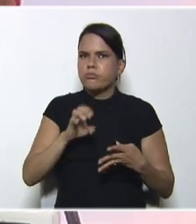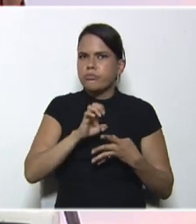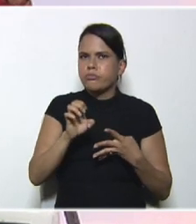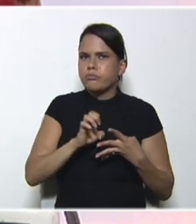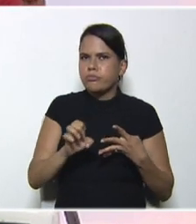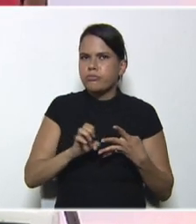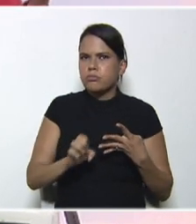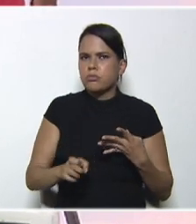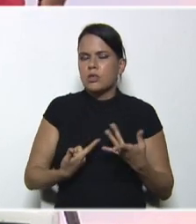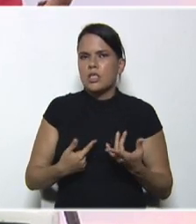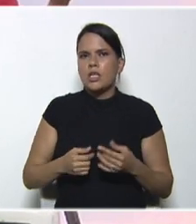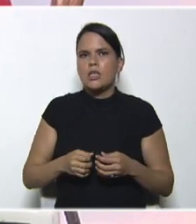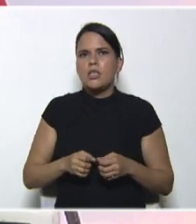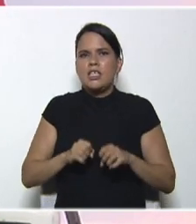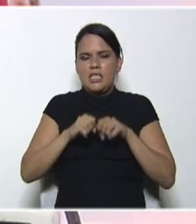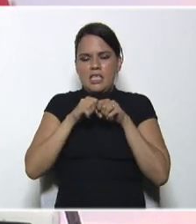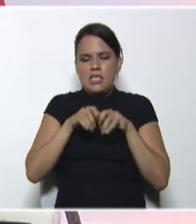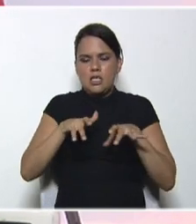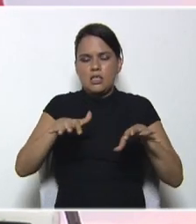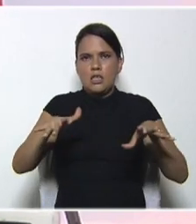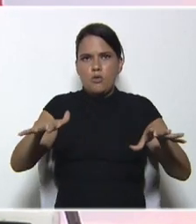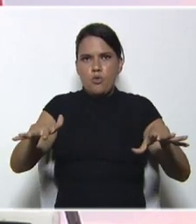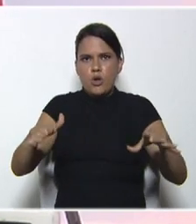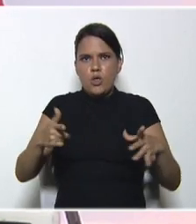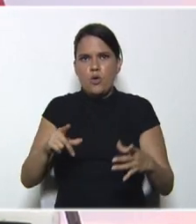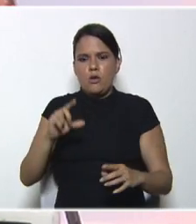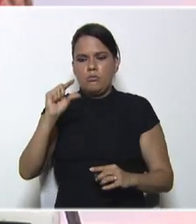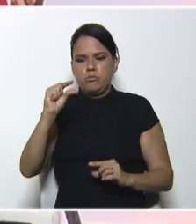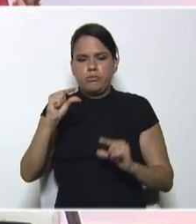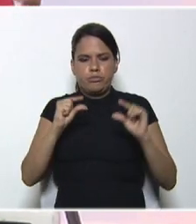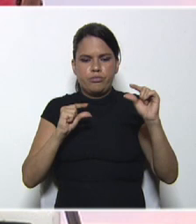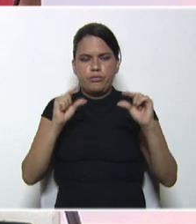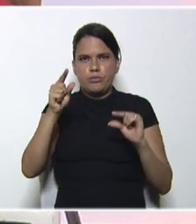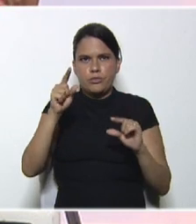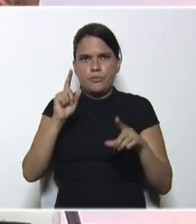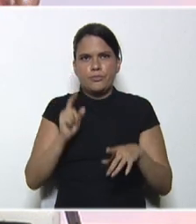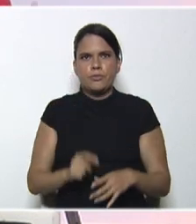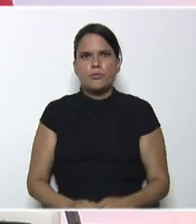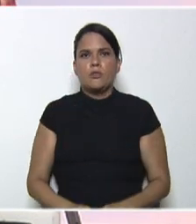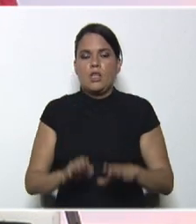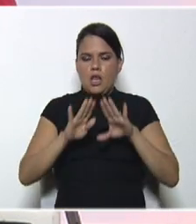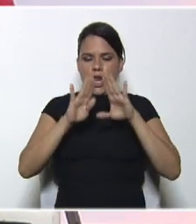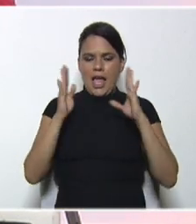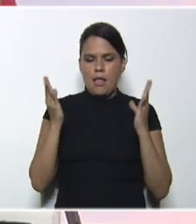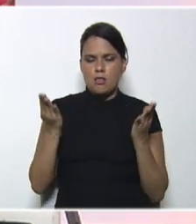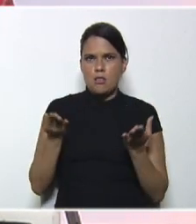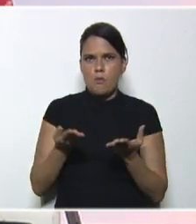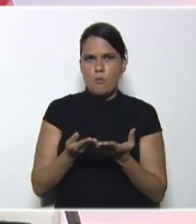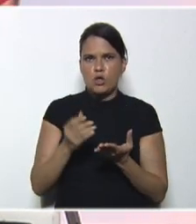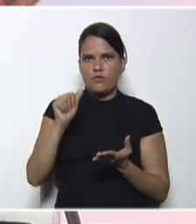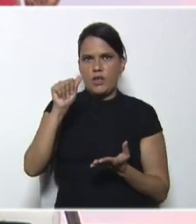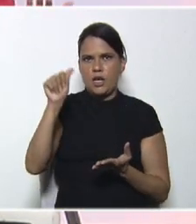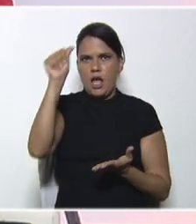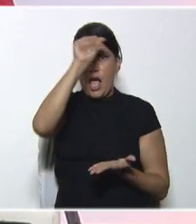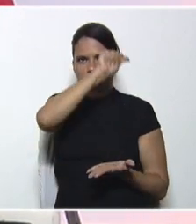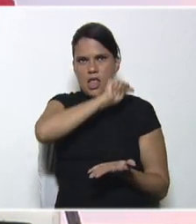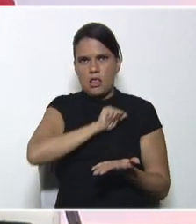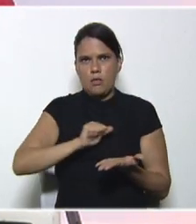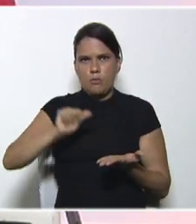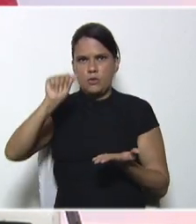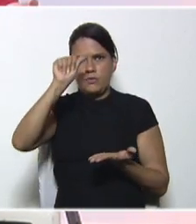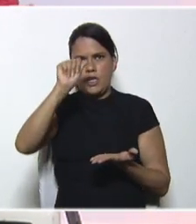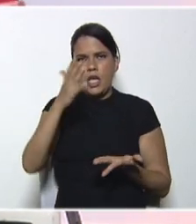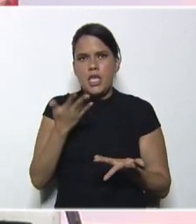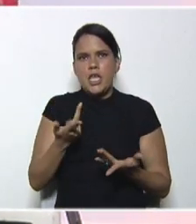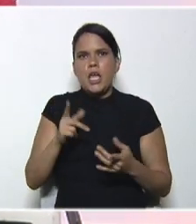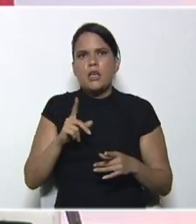están distribuidos en una proporción determinada en esta atmósfera. Y hay una dinámica que la trabaja lo que